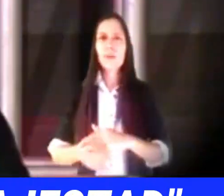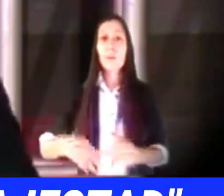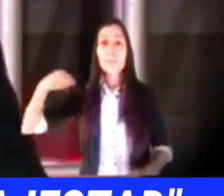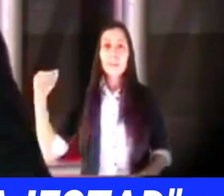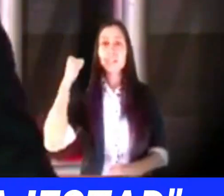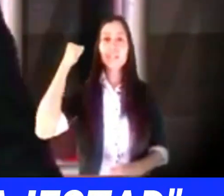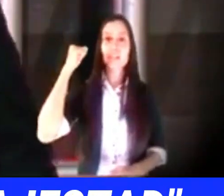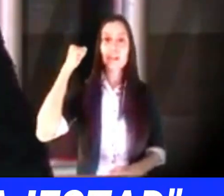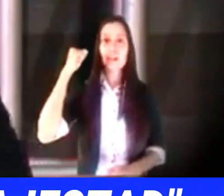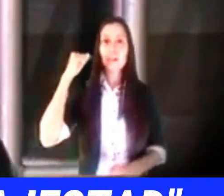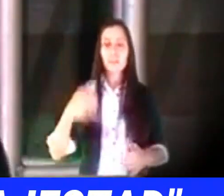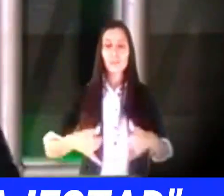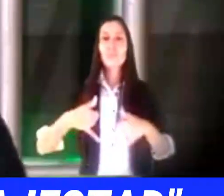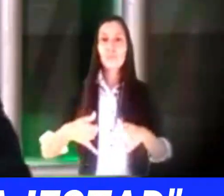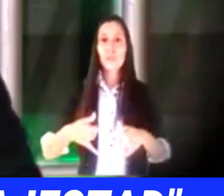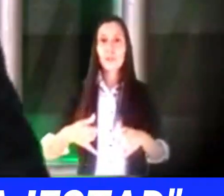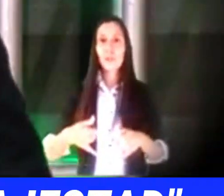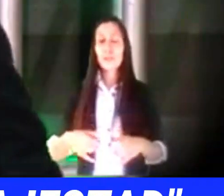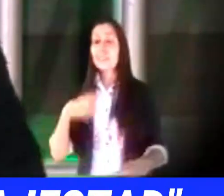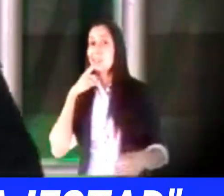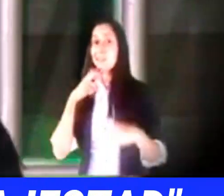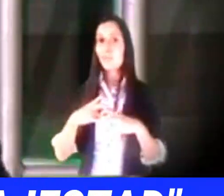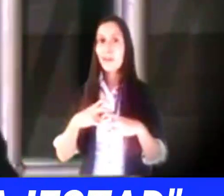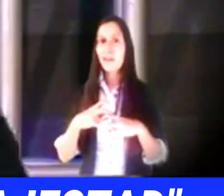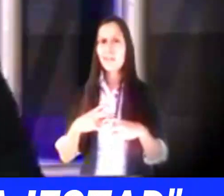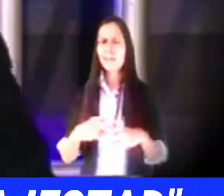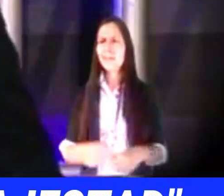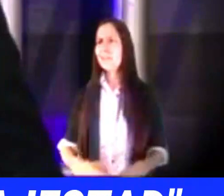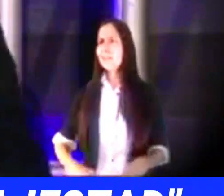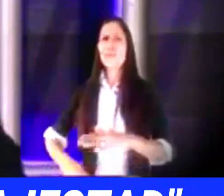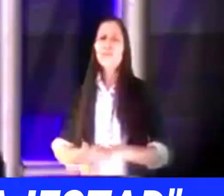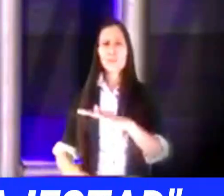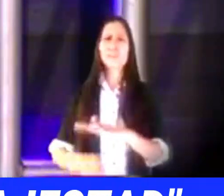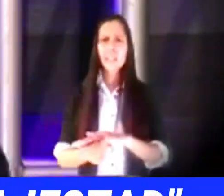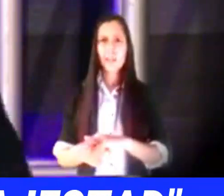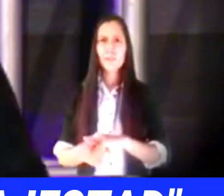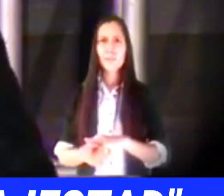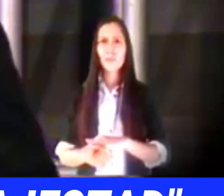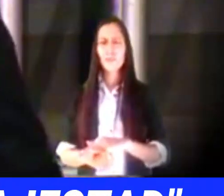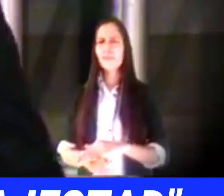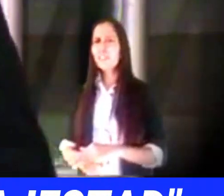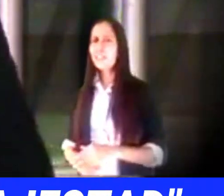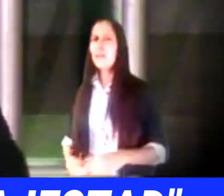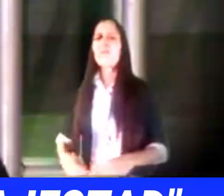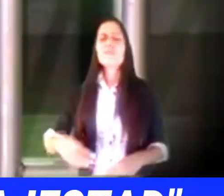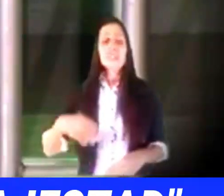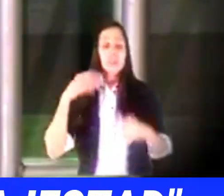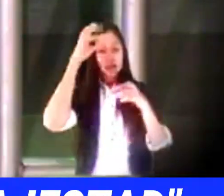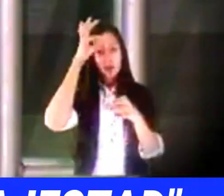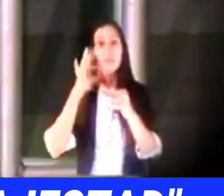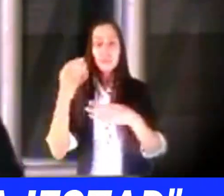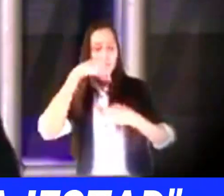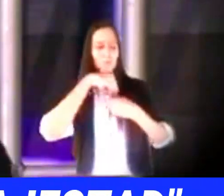bien. He peleado la buena batalla, he acabado la carrera, he guardado la fe. Para recibir la